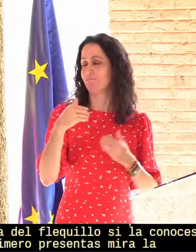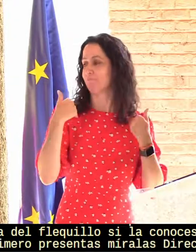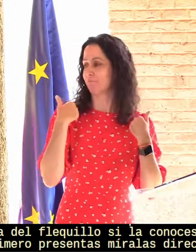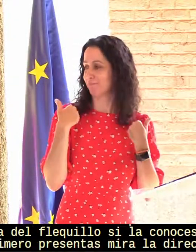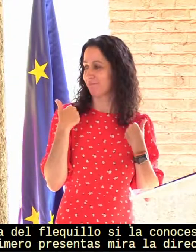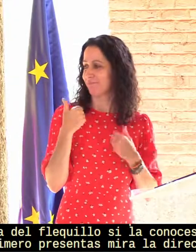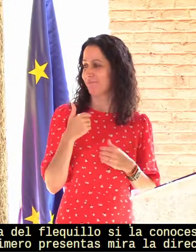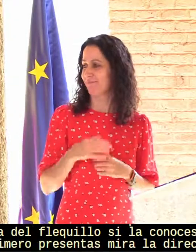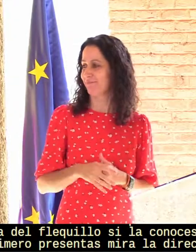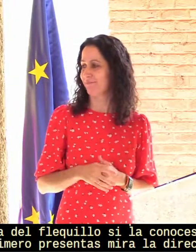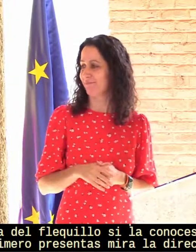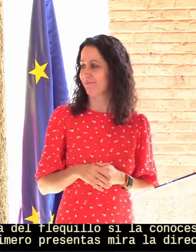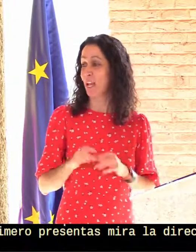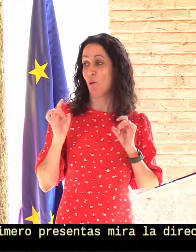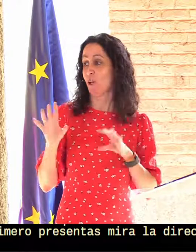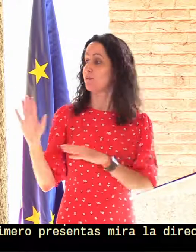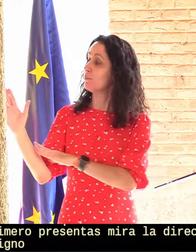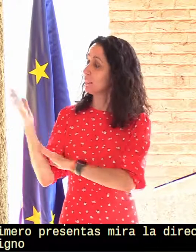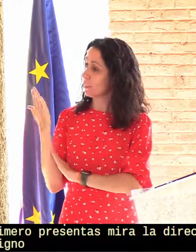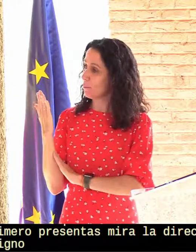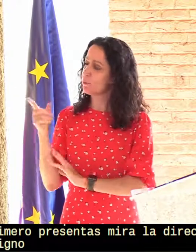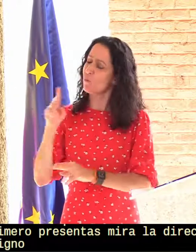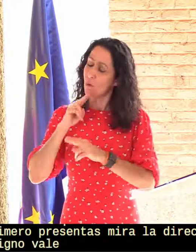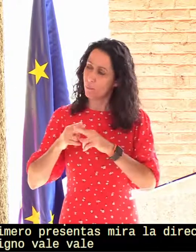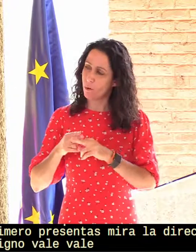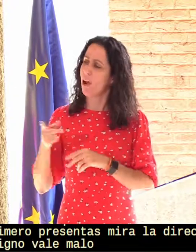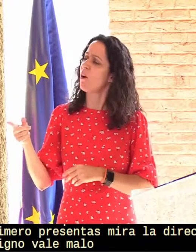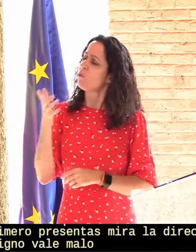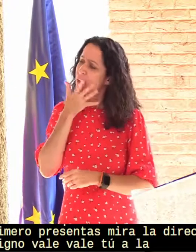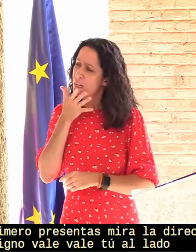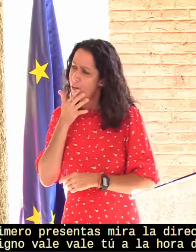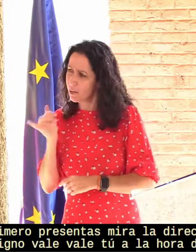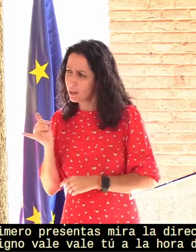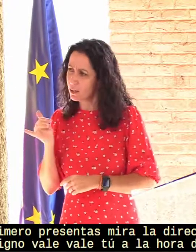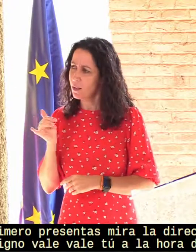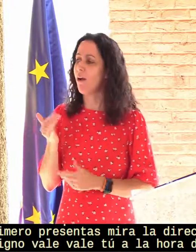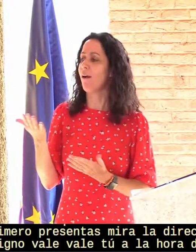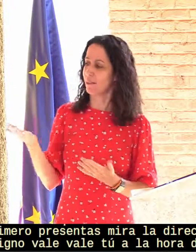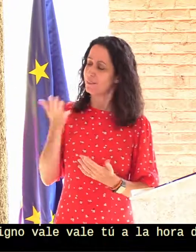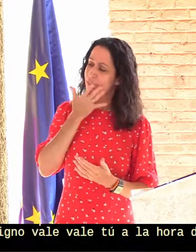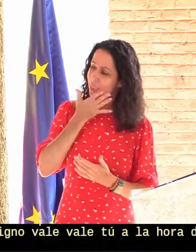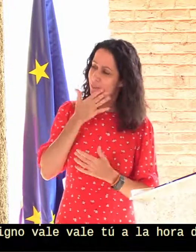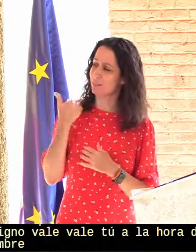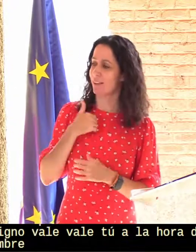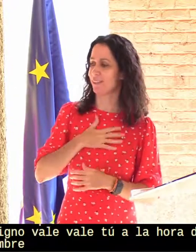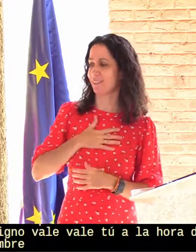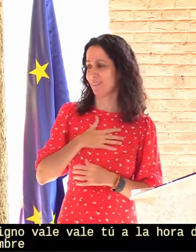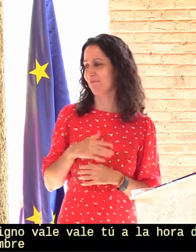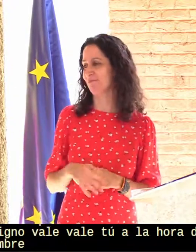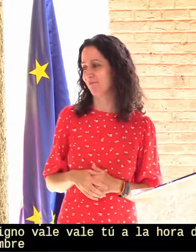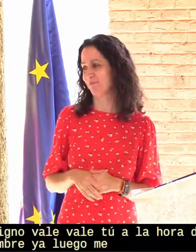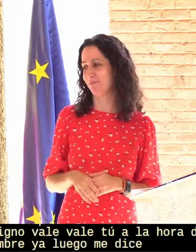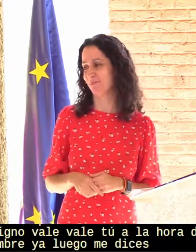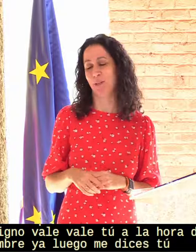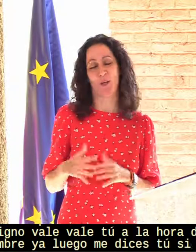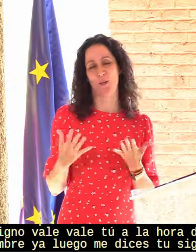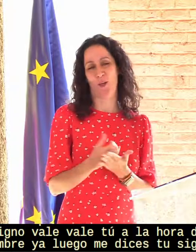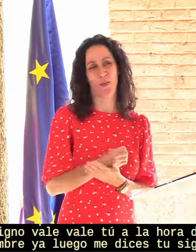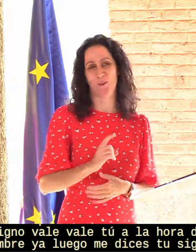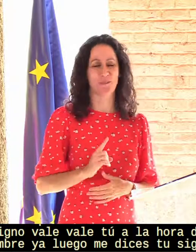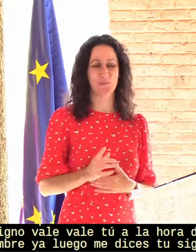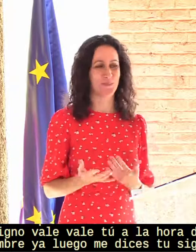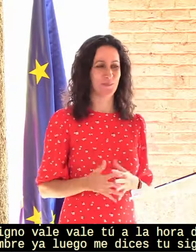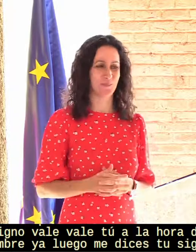directora es María Ángeles Este es su signo vale vale o sea tú a la hora de presentarme Me deletreas tu nombre y ya luego me dices tu signo y ya